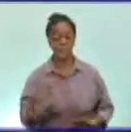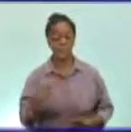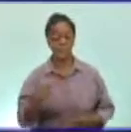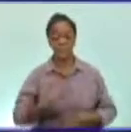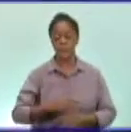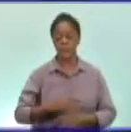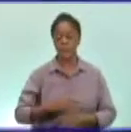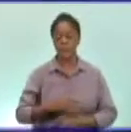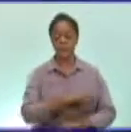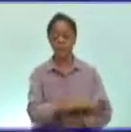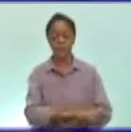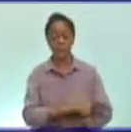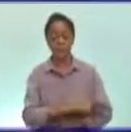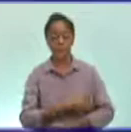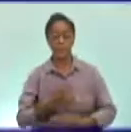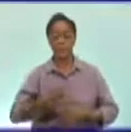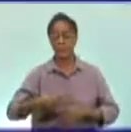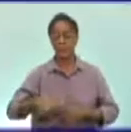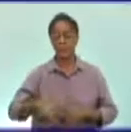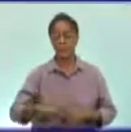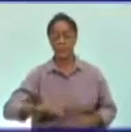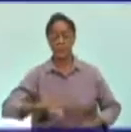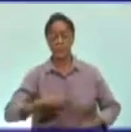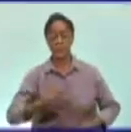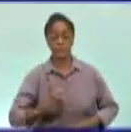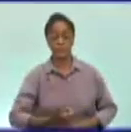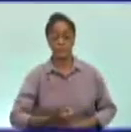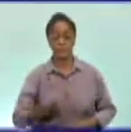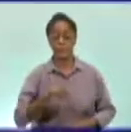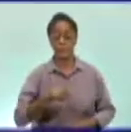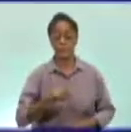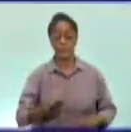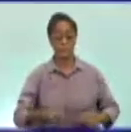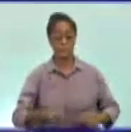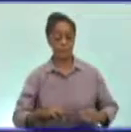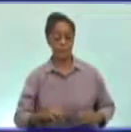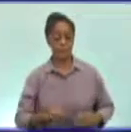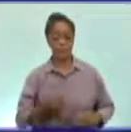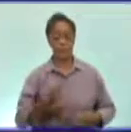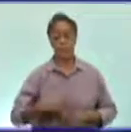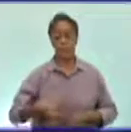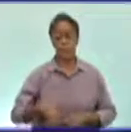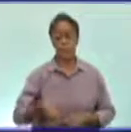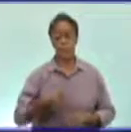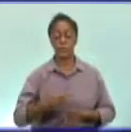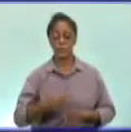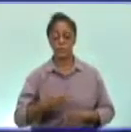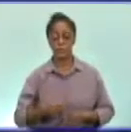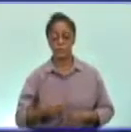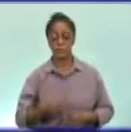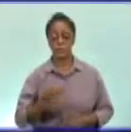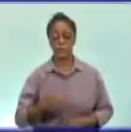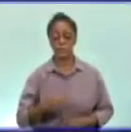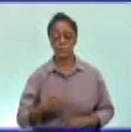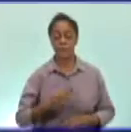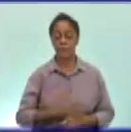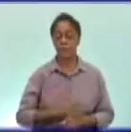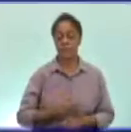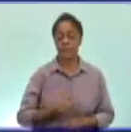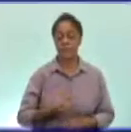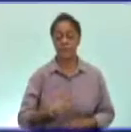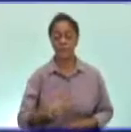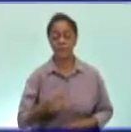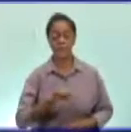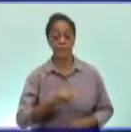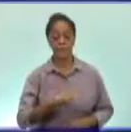diferentes países, en otras culturas, adquieren otras denominaciones que significan lo mismo